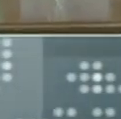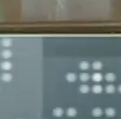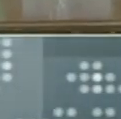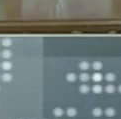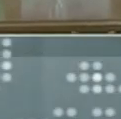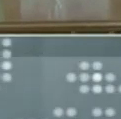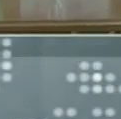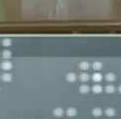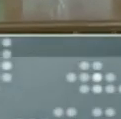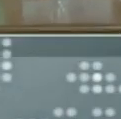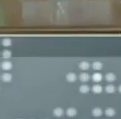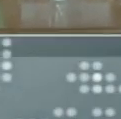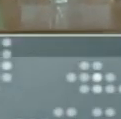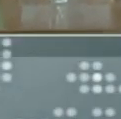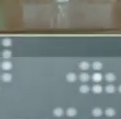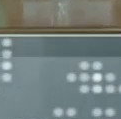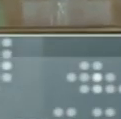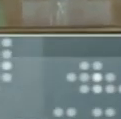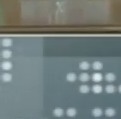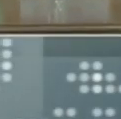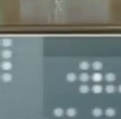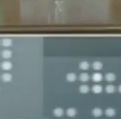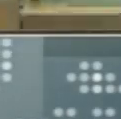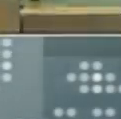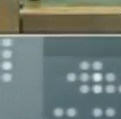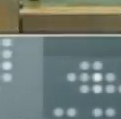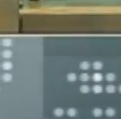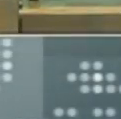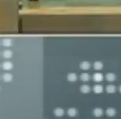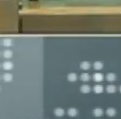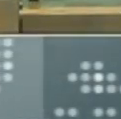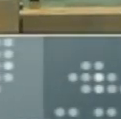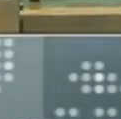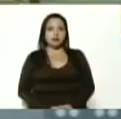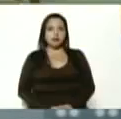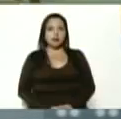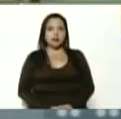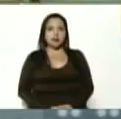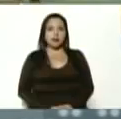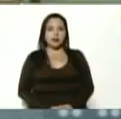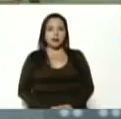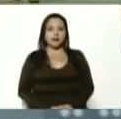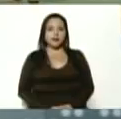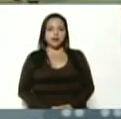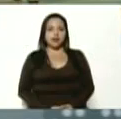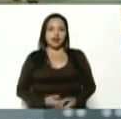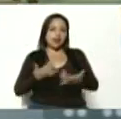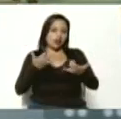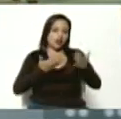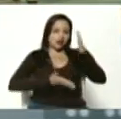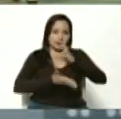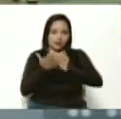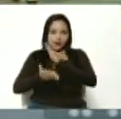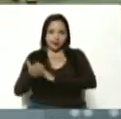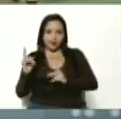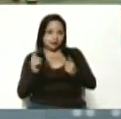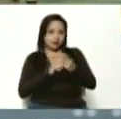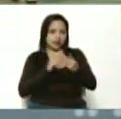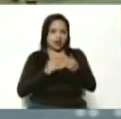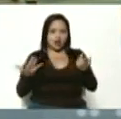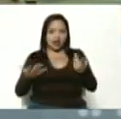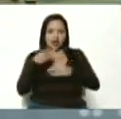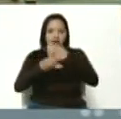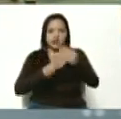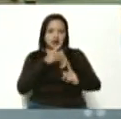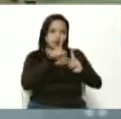insular de Nueva Esparta, una ley muy ambiciosa, estamos escuchándola por primera vez y ahora vamos, en primer lugar, a la consulta con